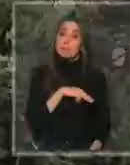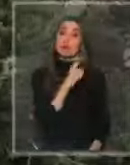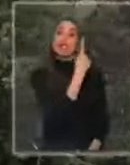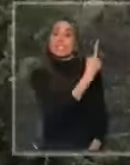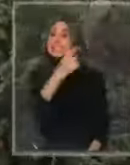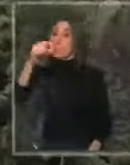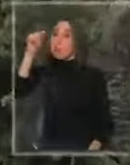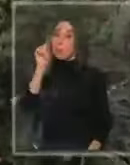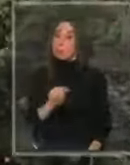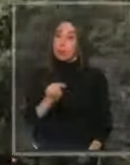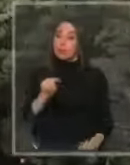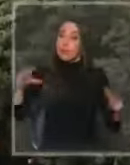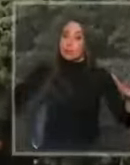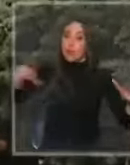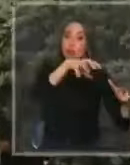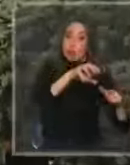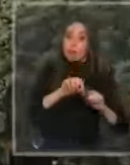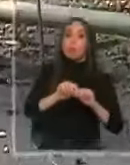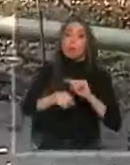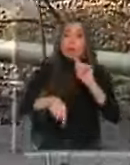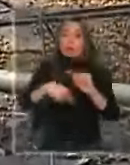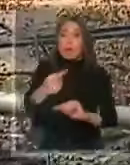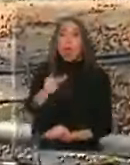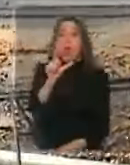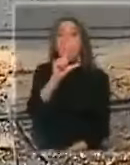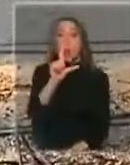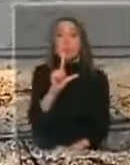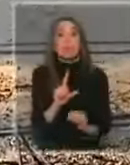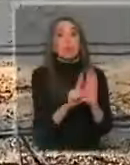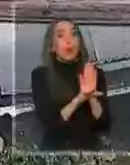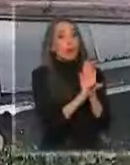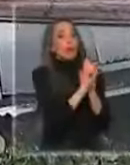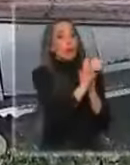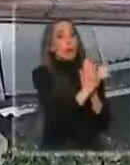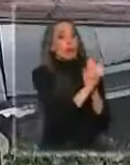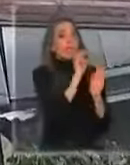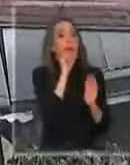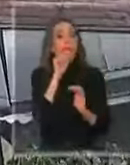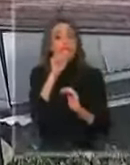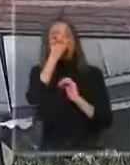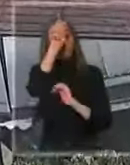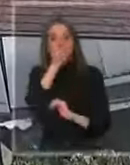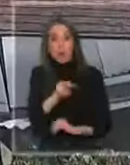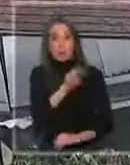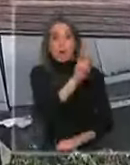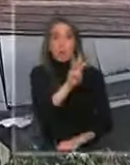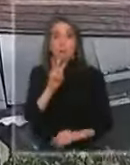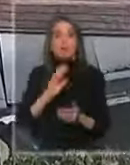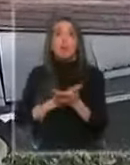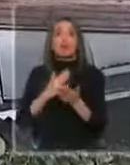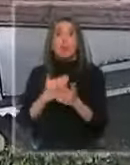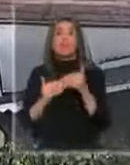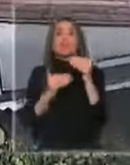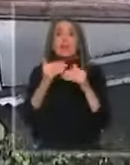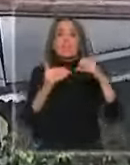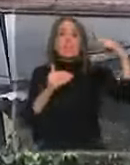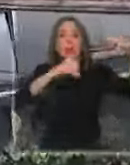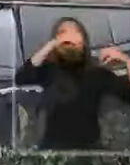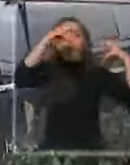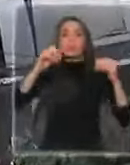100% recién este lunes, pero tienen la obligación de informar en sus páginas web de sus avances y tiempos de espera.